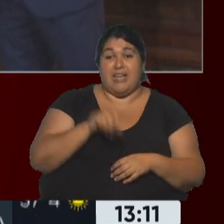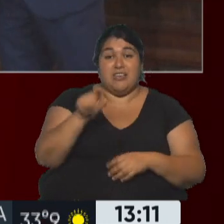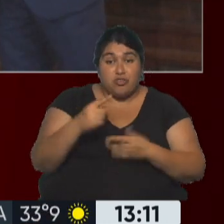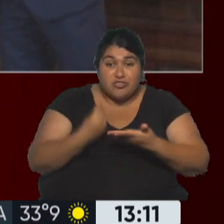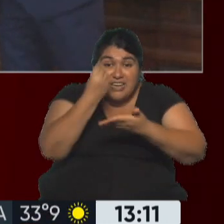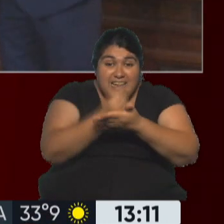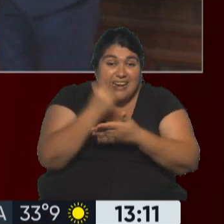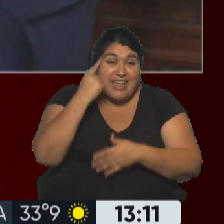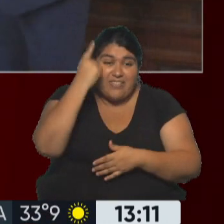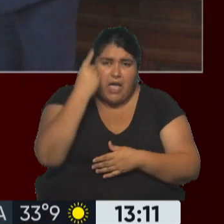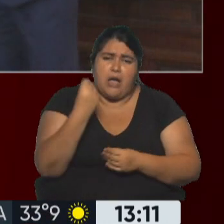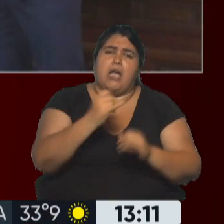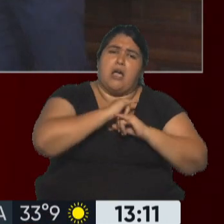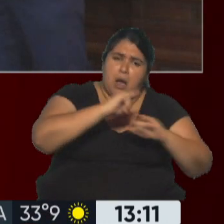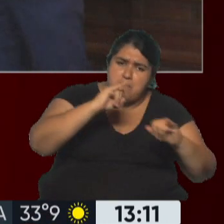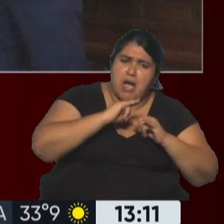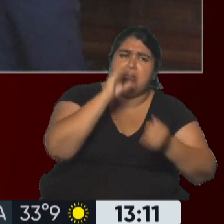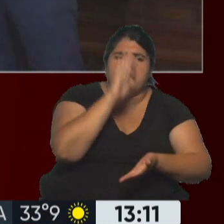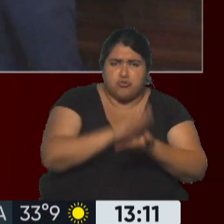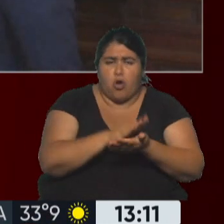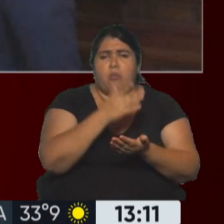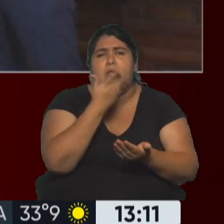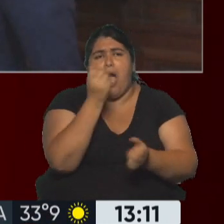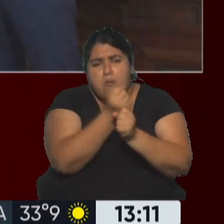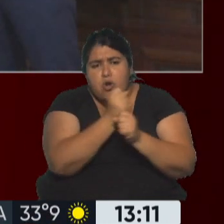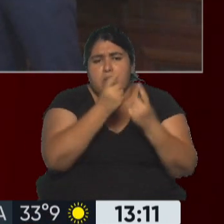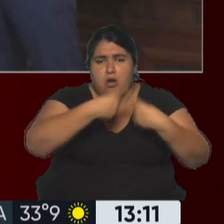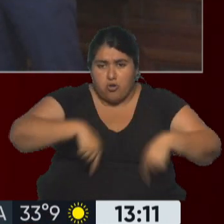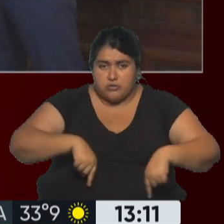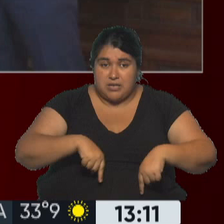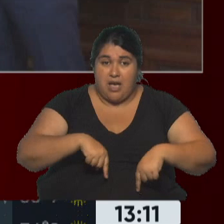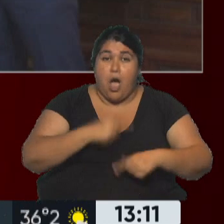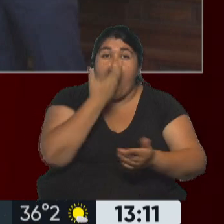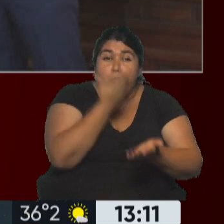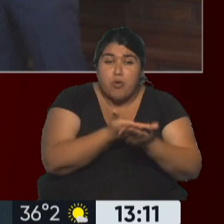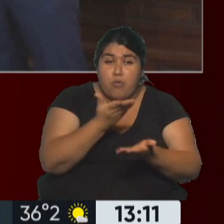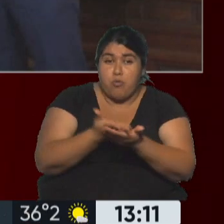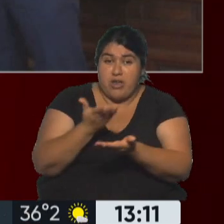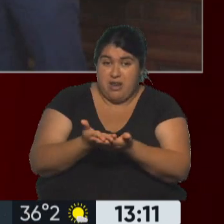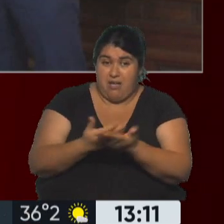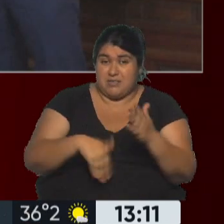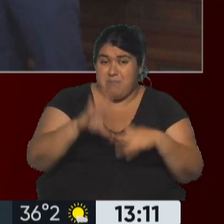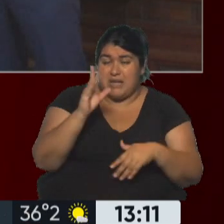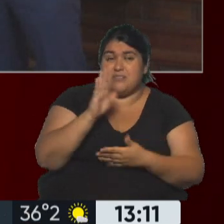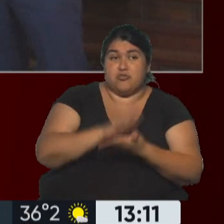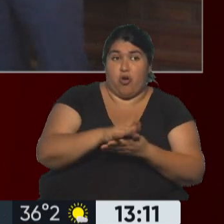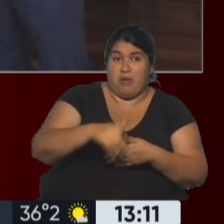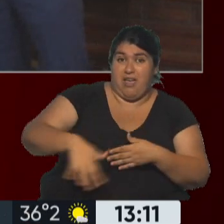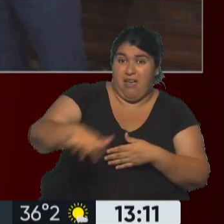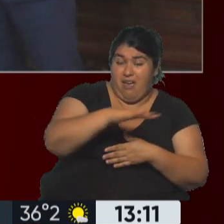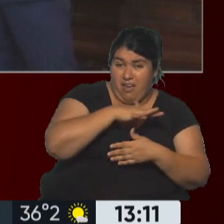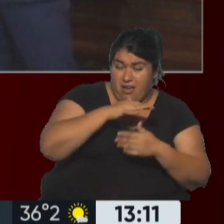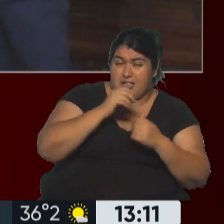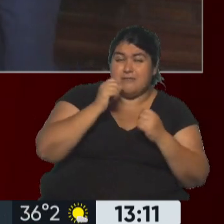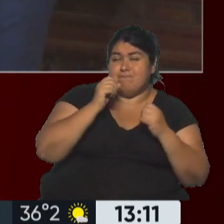de, más allá de que haya hecho campaña por el apruebo y demás, planteando todas las demandas o las grandes demandas del estallido social solo se